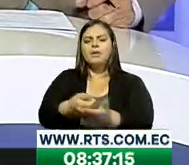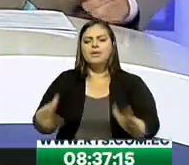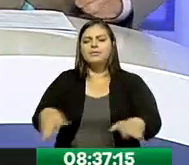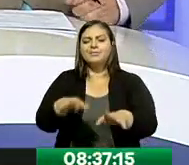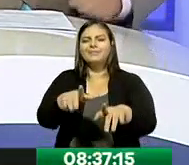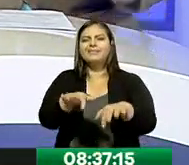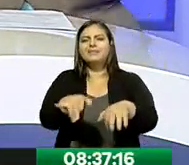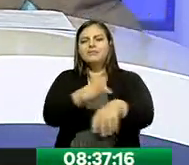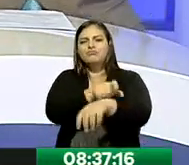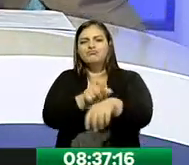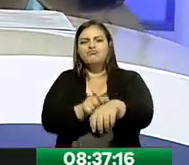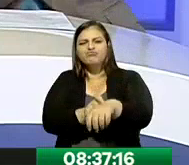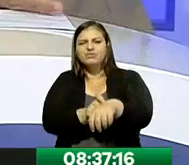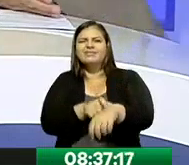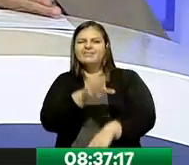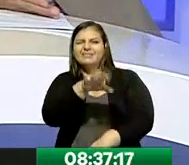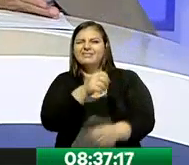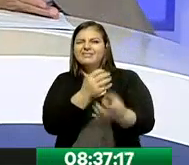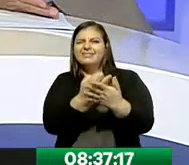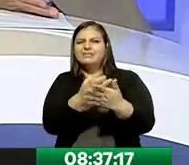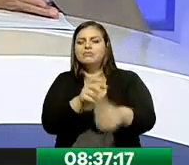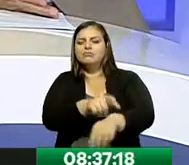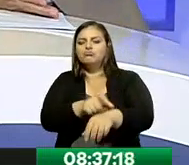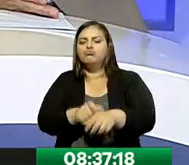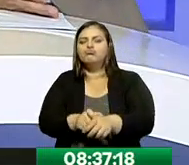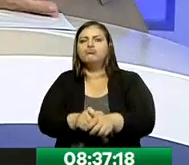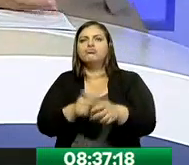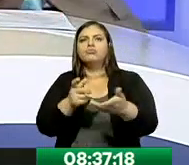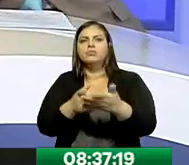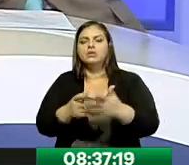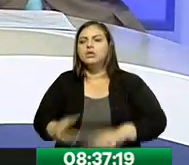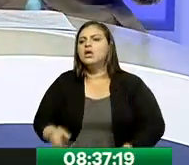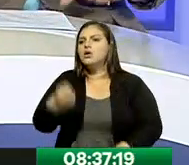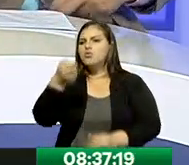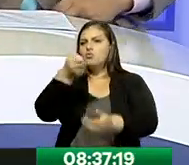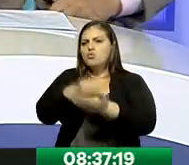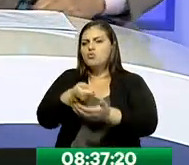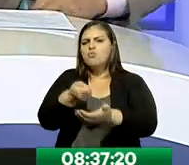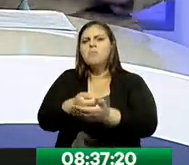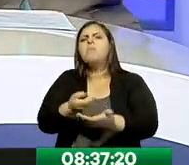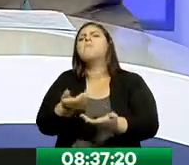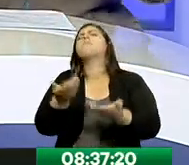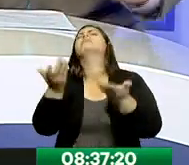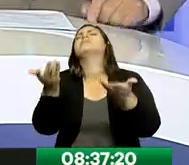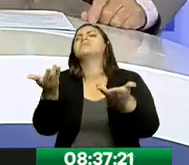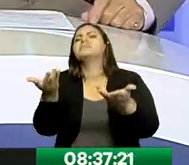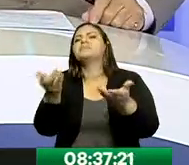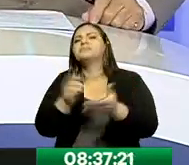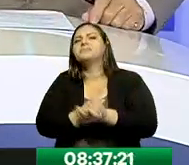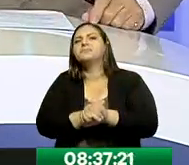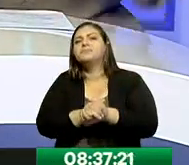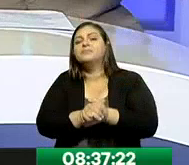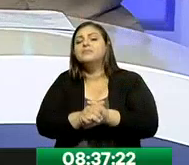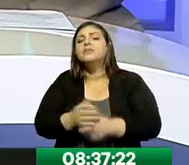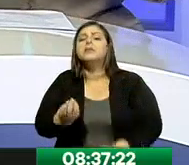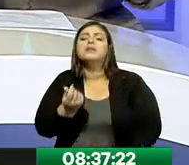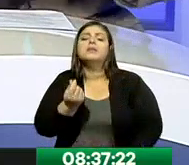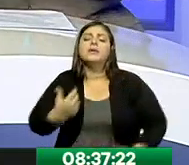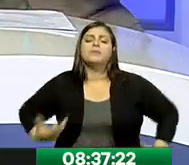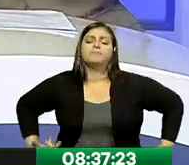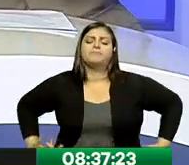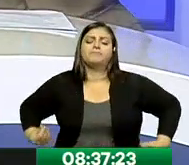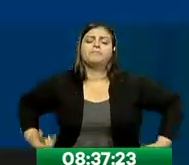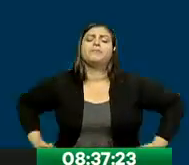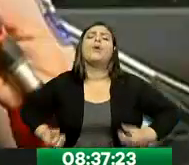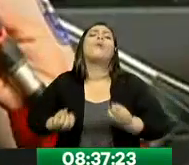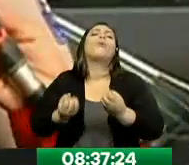nosotros aquí costaron tanto en valor. Por ahí habían denuncias. Pero para